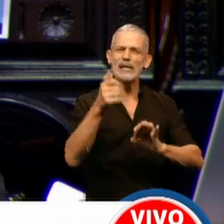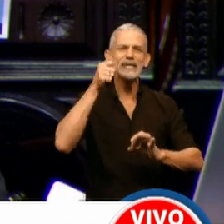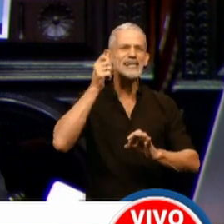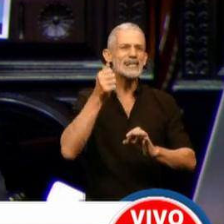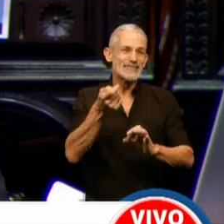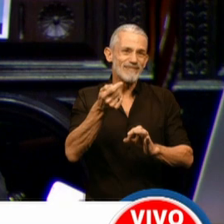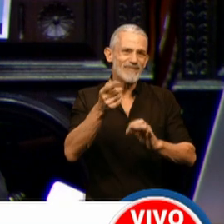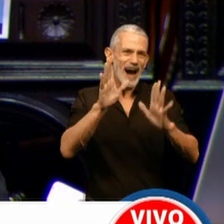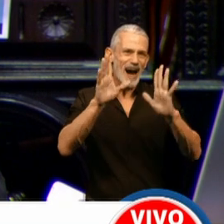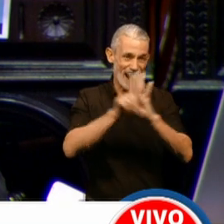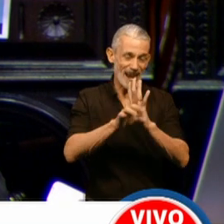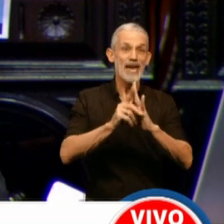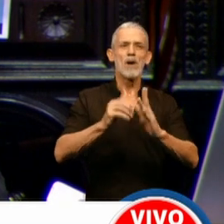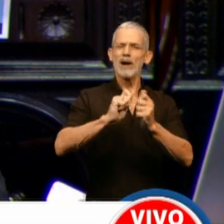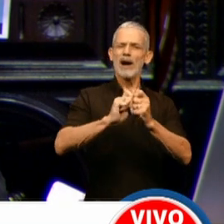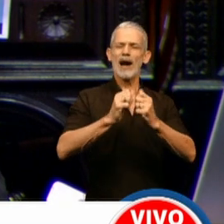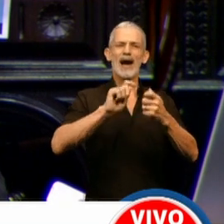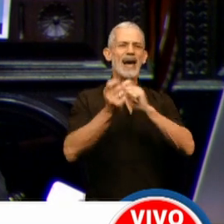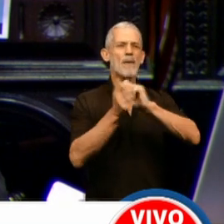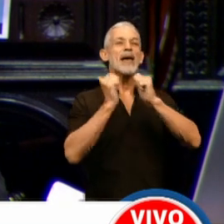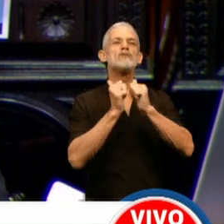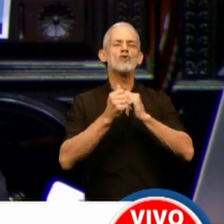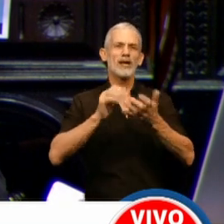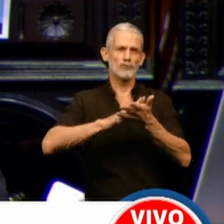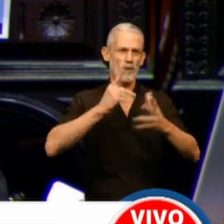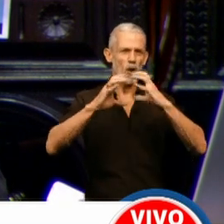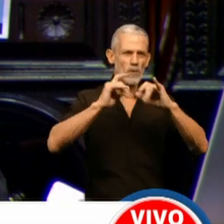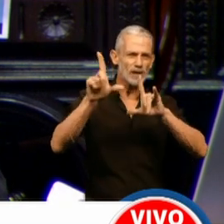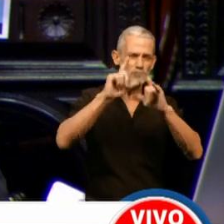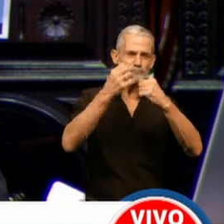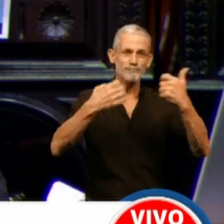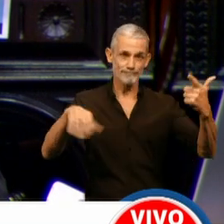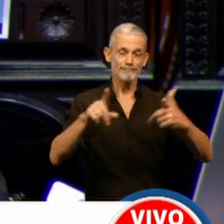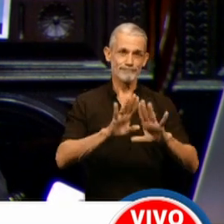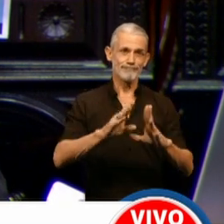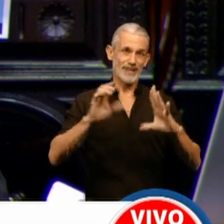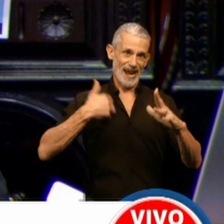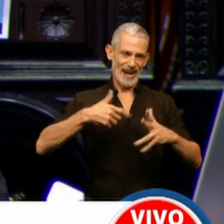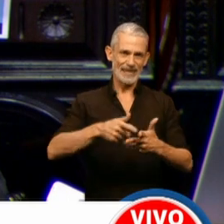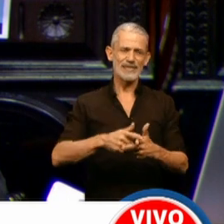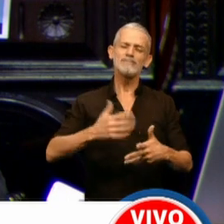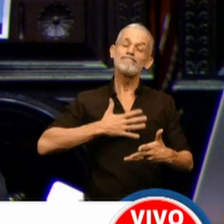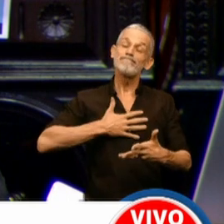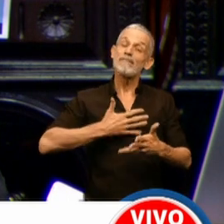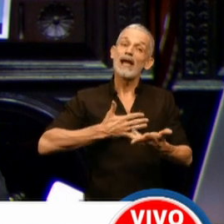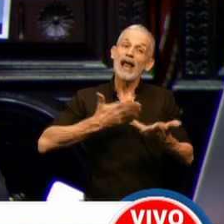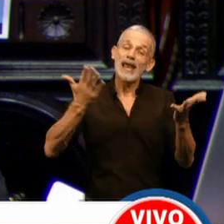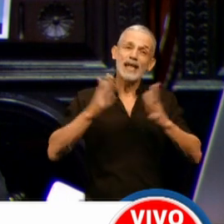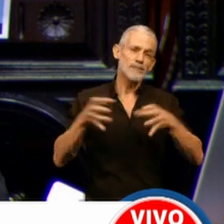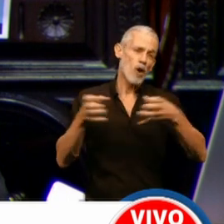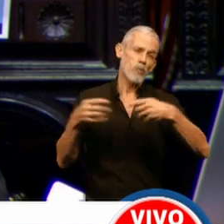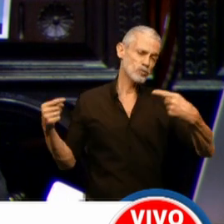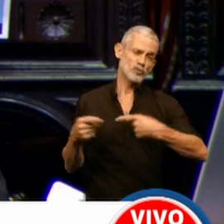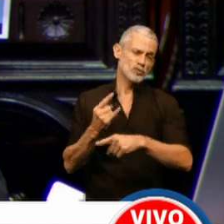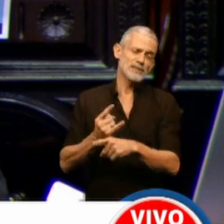que va a cambiar la historia de la comunicación en la república argentina lamento profundamente algo que tradicionalmente hace la oposición